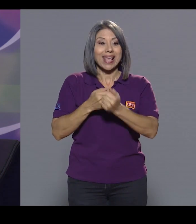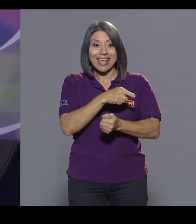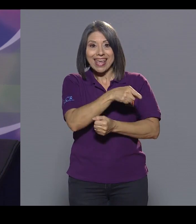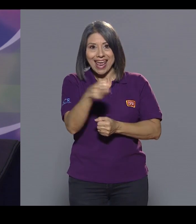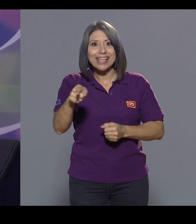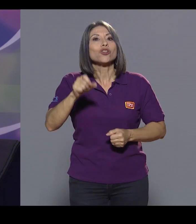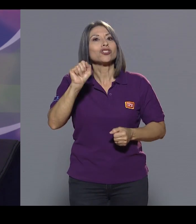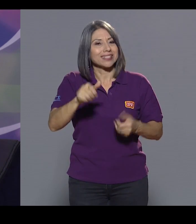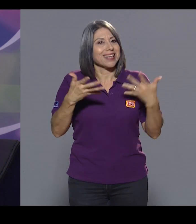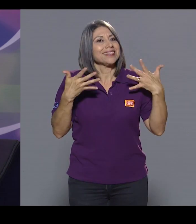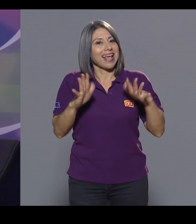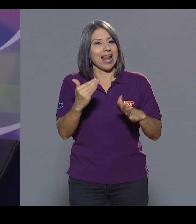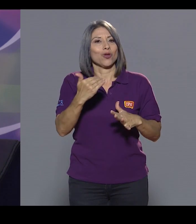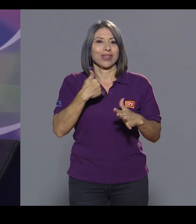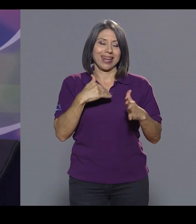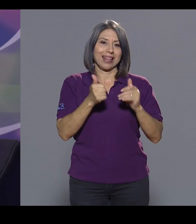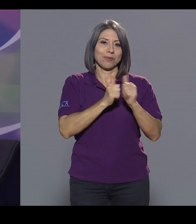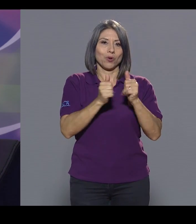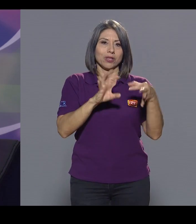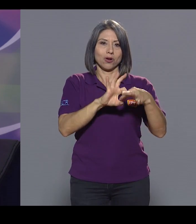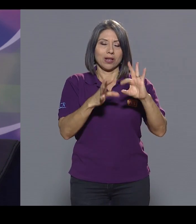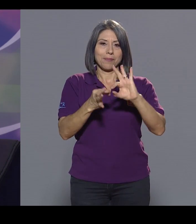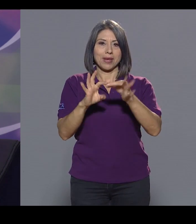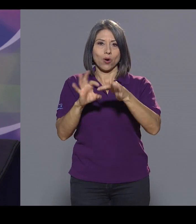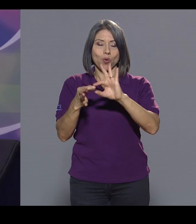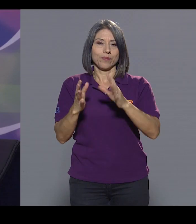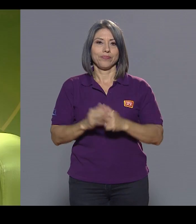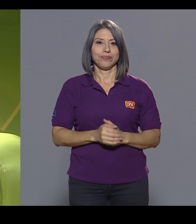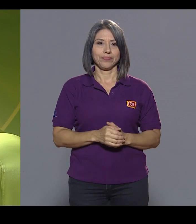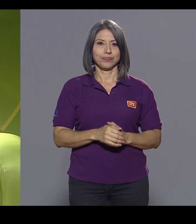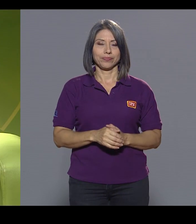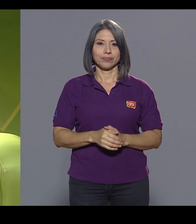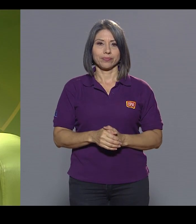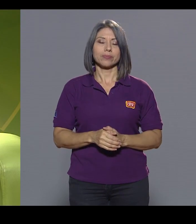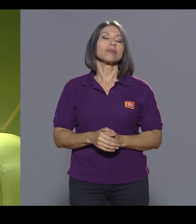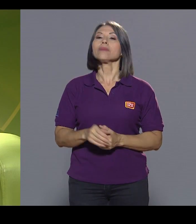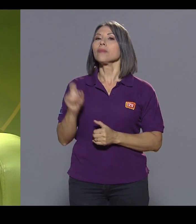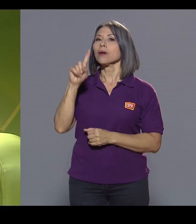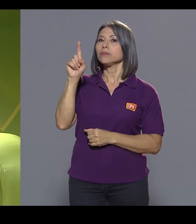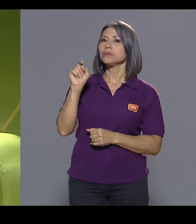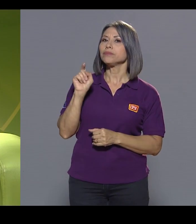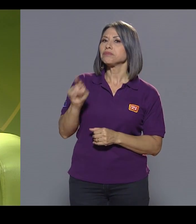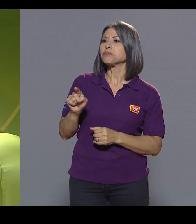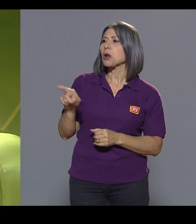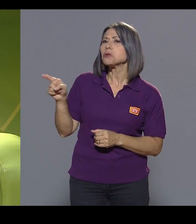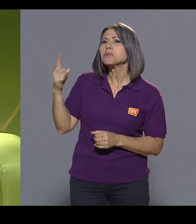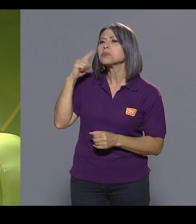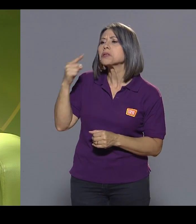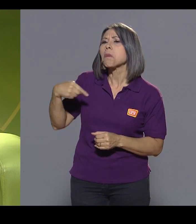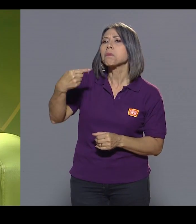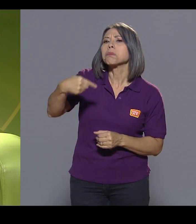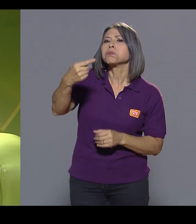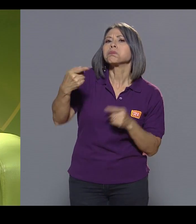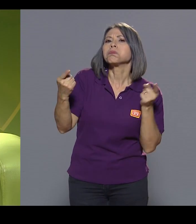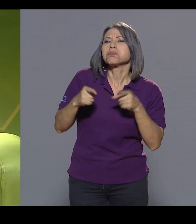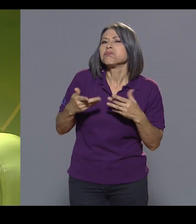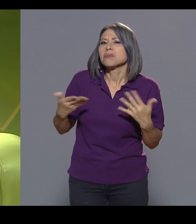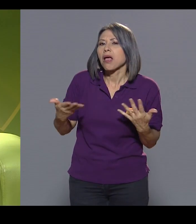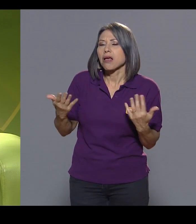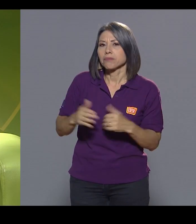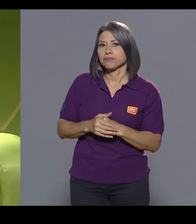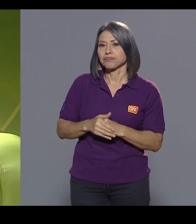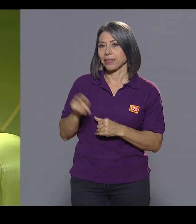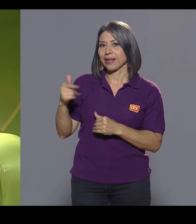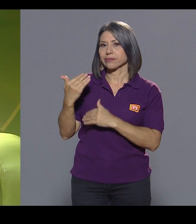lo tienen el deporte olímpico. ¿Y cuál es el pronóstico que usted le daría a este